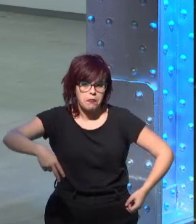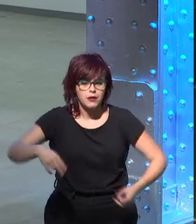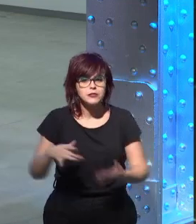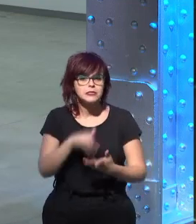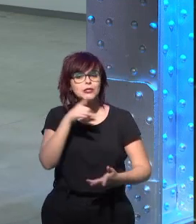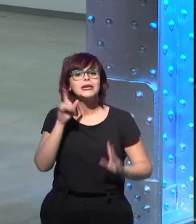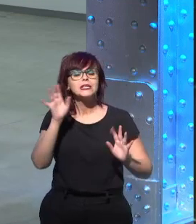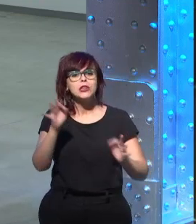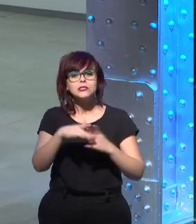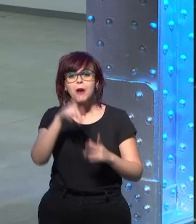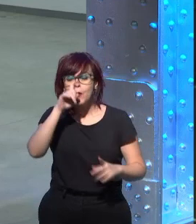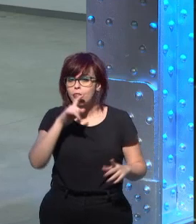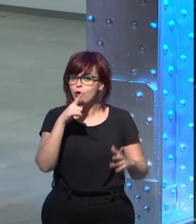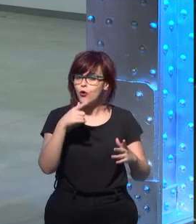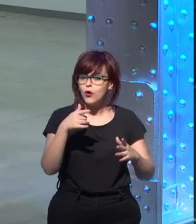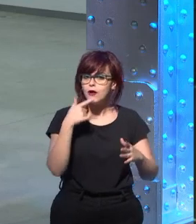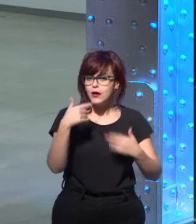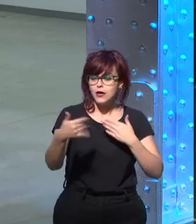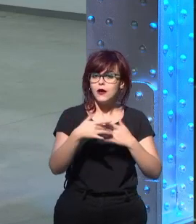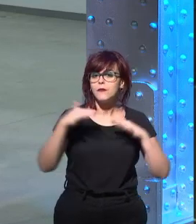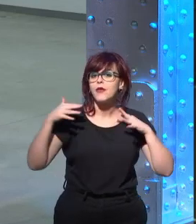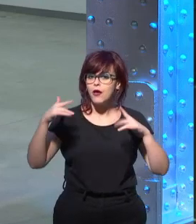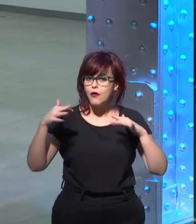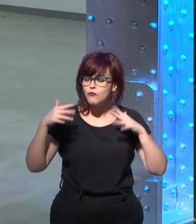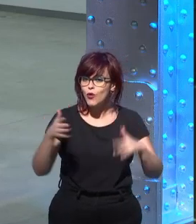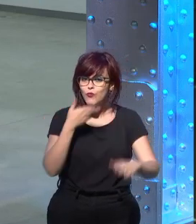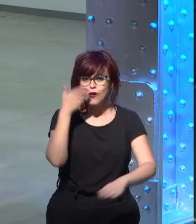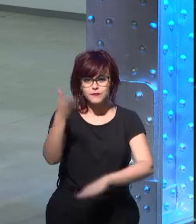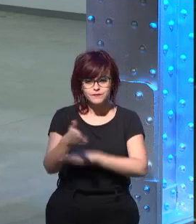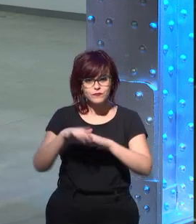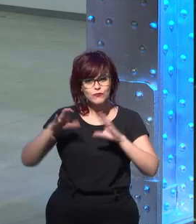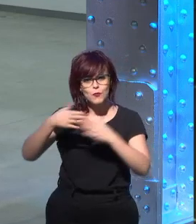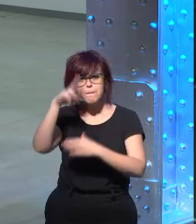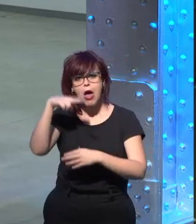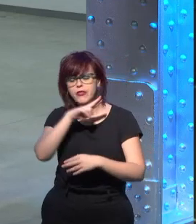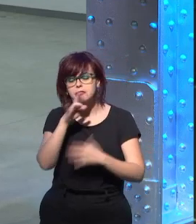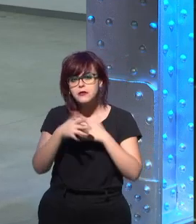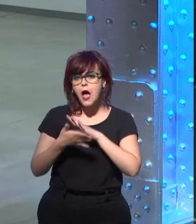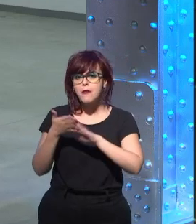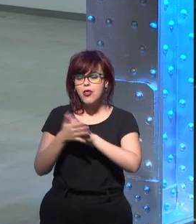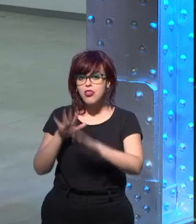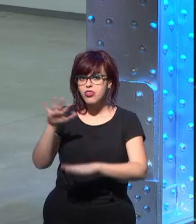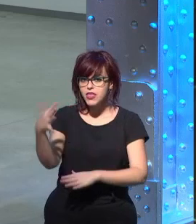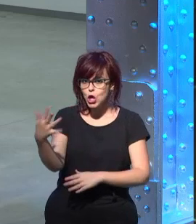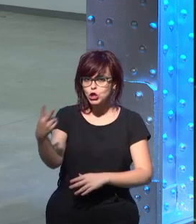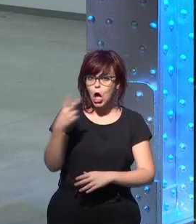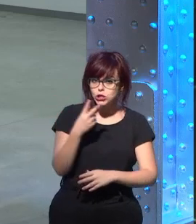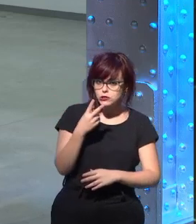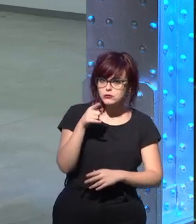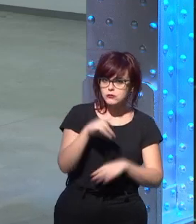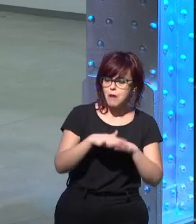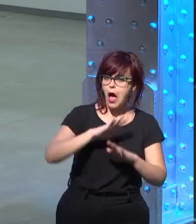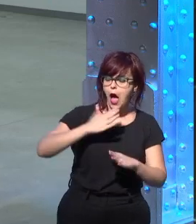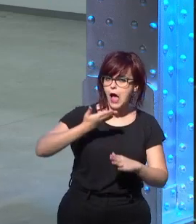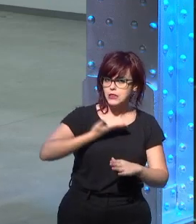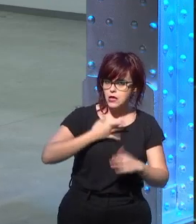que iba con mis nenes pequeños a verlos jugar al fútbol y hablando con un grupito de padres, entre 5 había 2 que habían sufrido estos